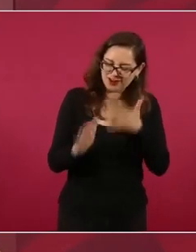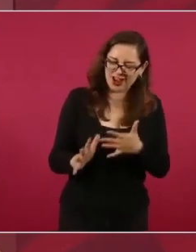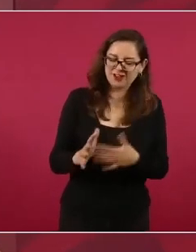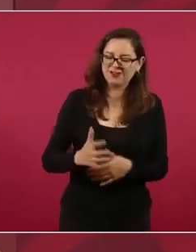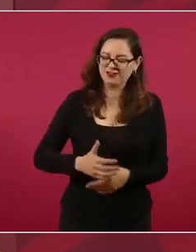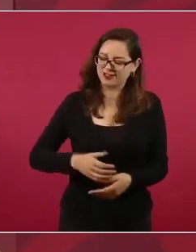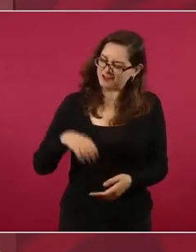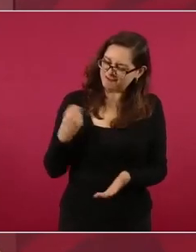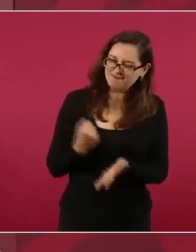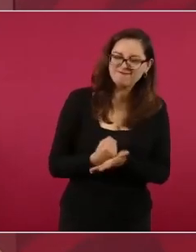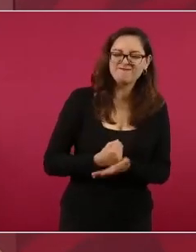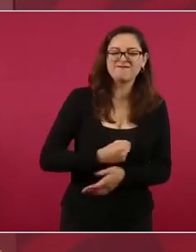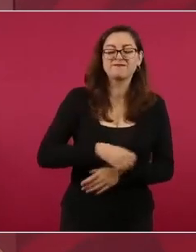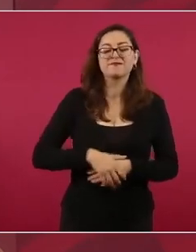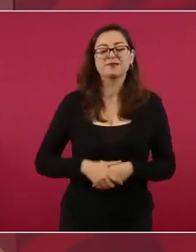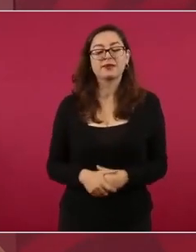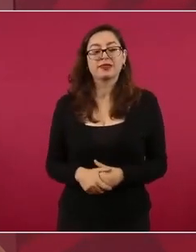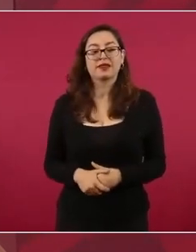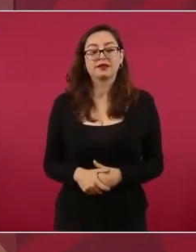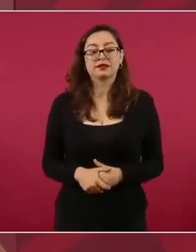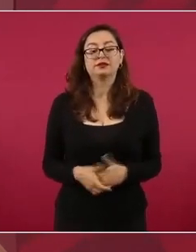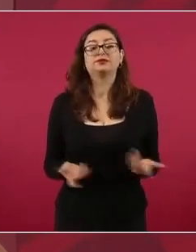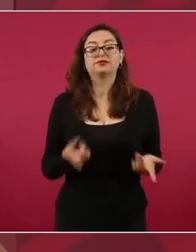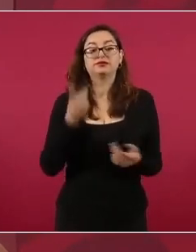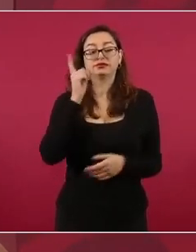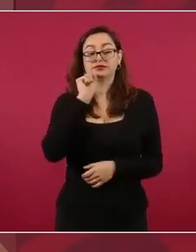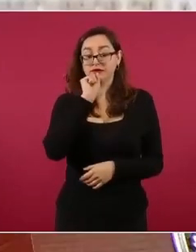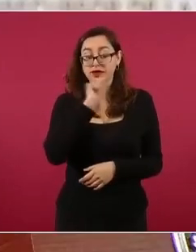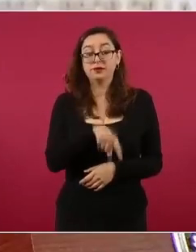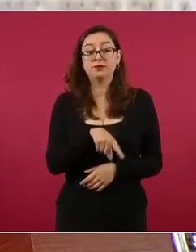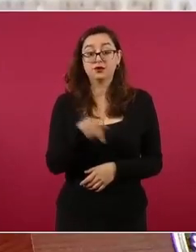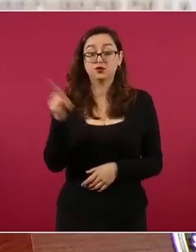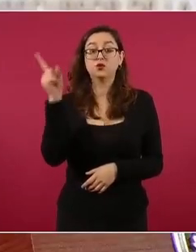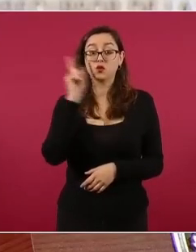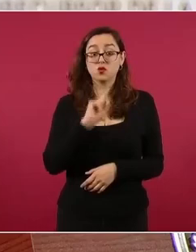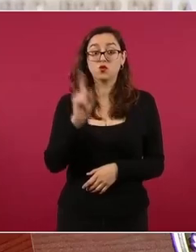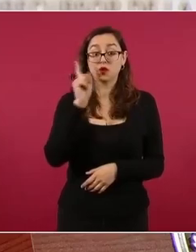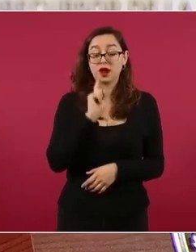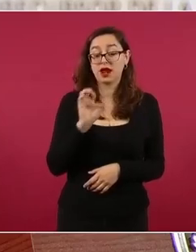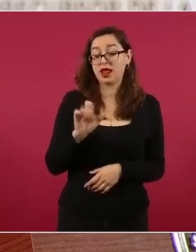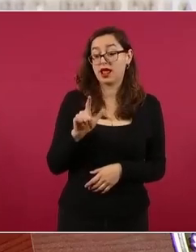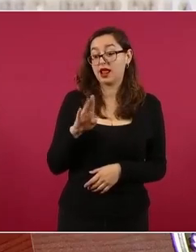El día de la elección, la maestra del Bester, hablándole también a Eugenio,